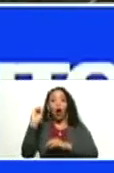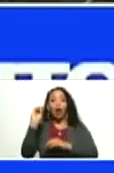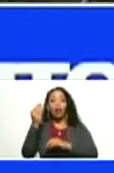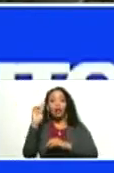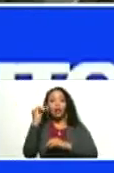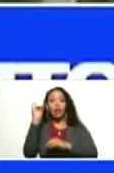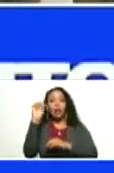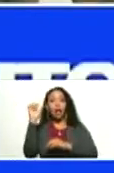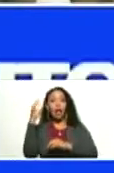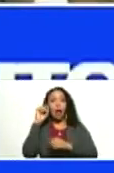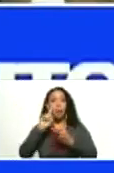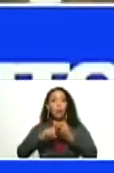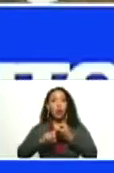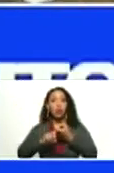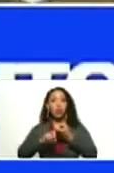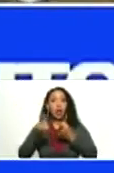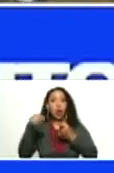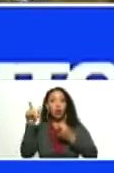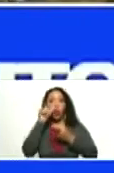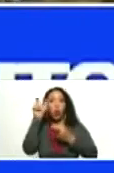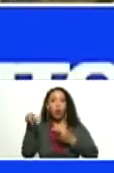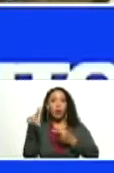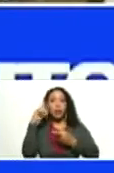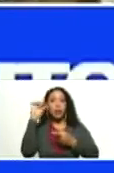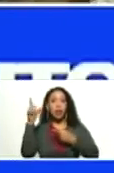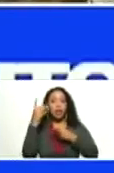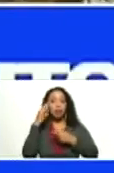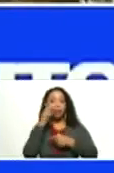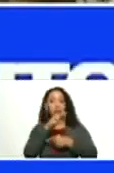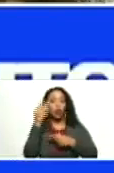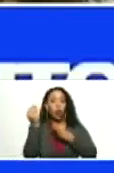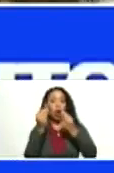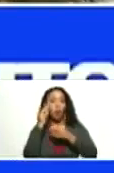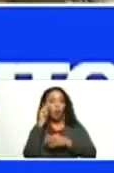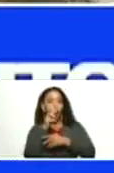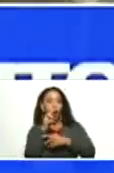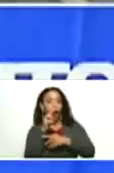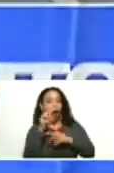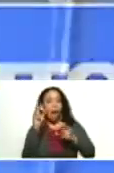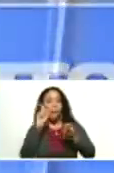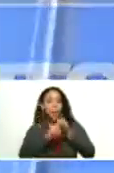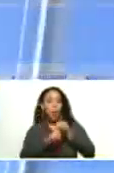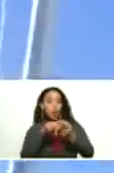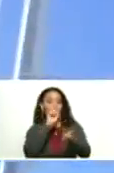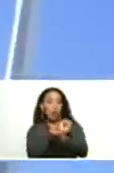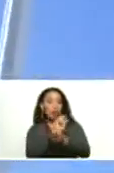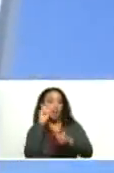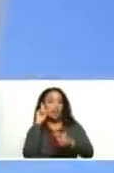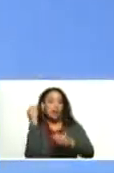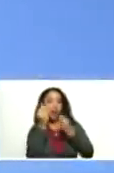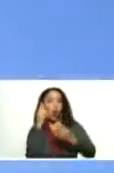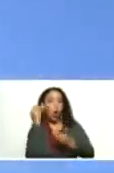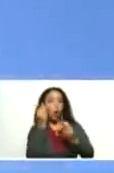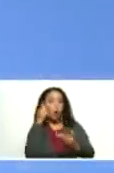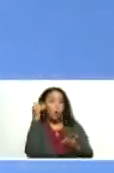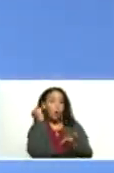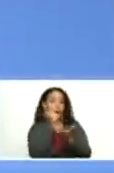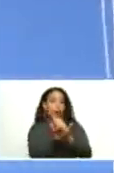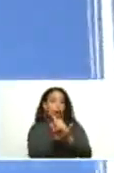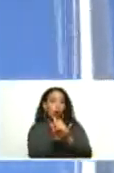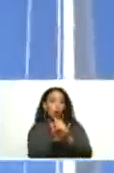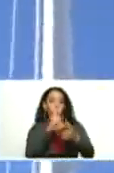tejió la esposa de José María España. Y ella tuvo que ver cómo descuartizaron a su esposo, ella le hicieron presa, presidente, y hasta perdió el niño que